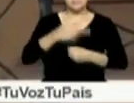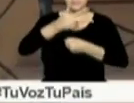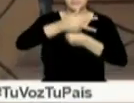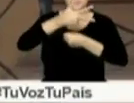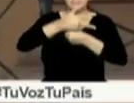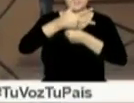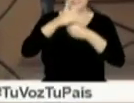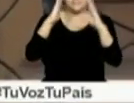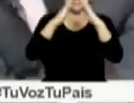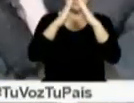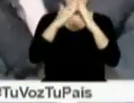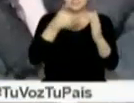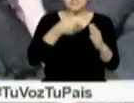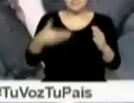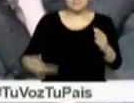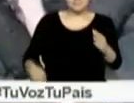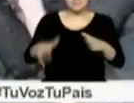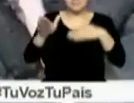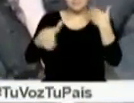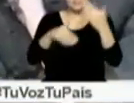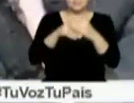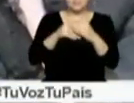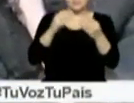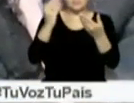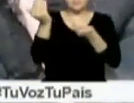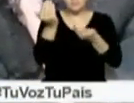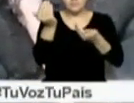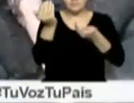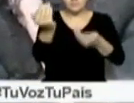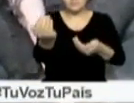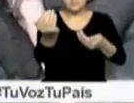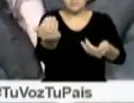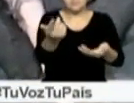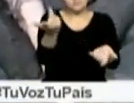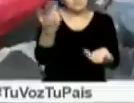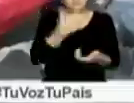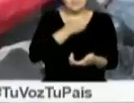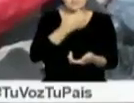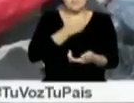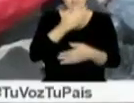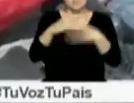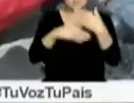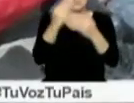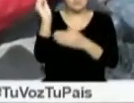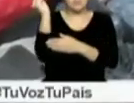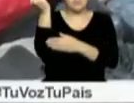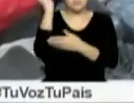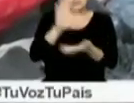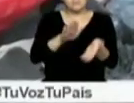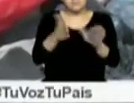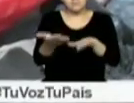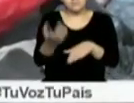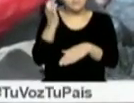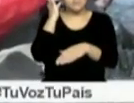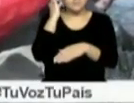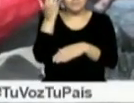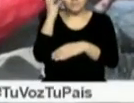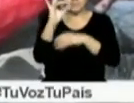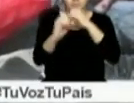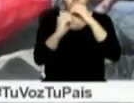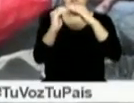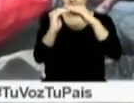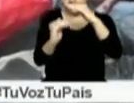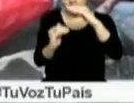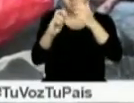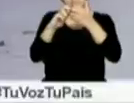Asunción que el jueves ya sumaba víctimas todas mujeres adolescentes el centro acogía a menores de 18 años Víctimas de